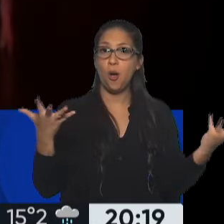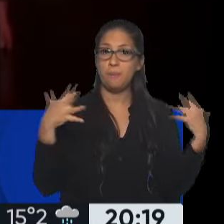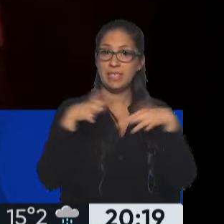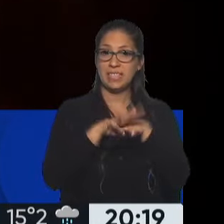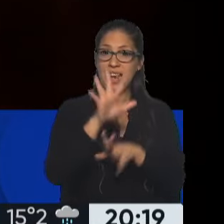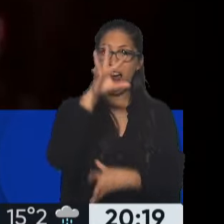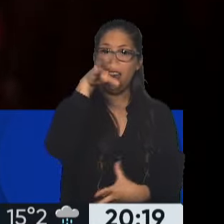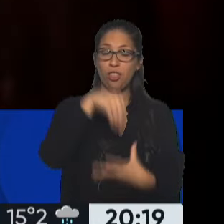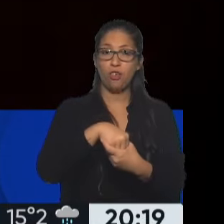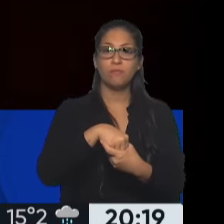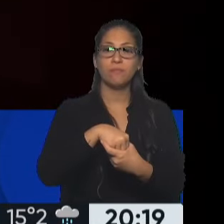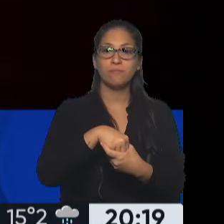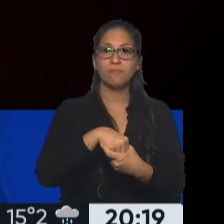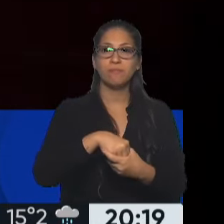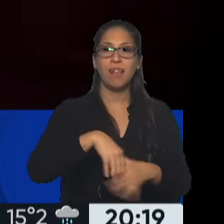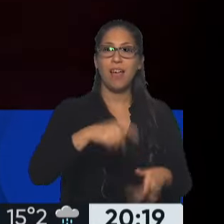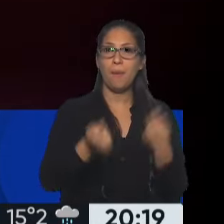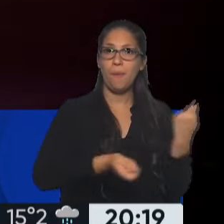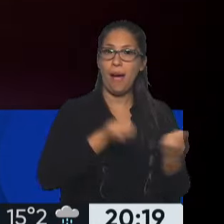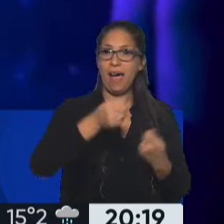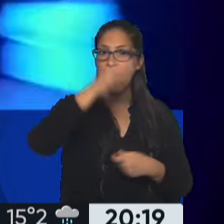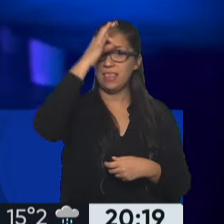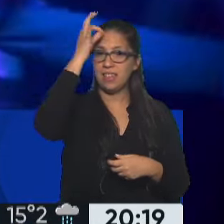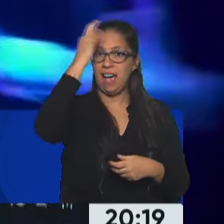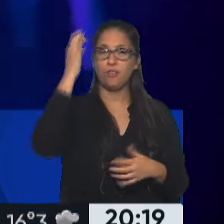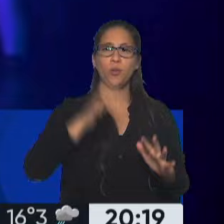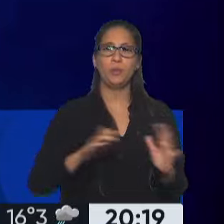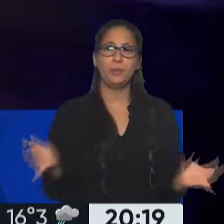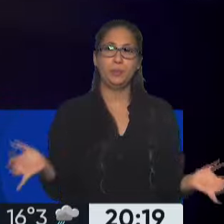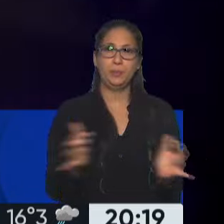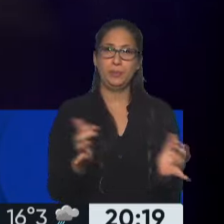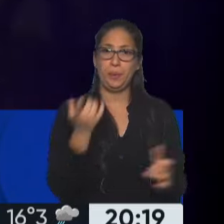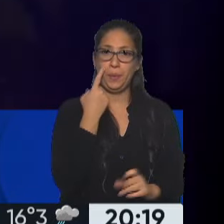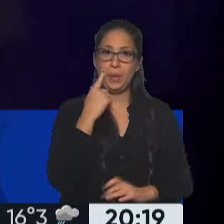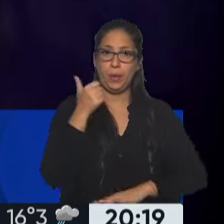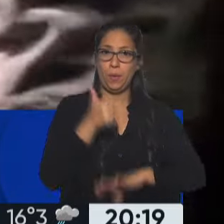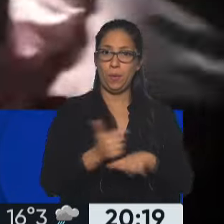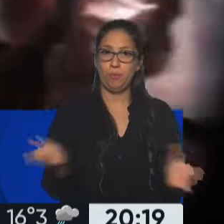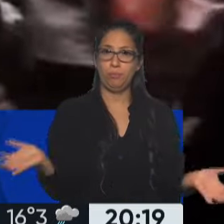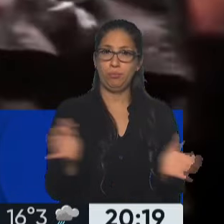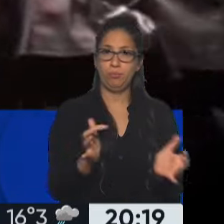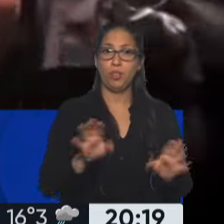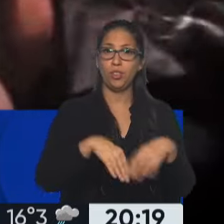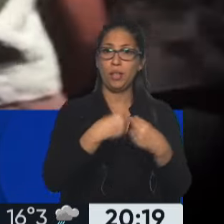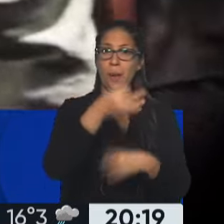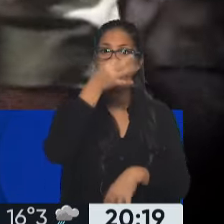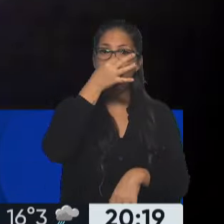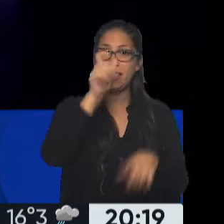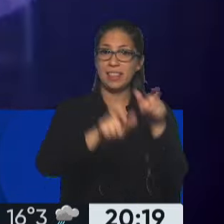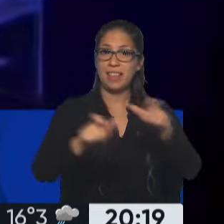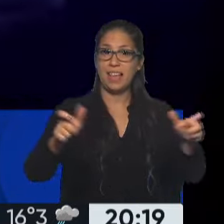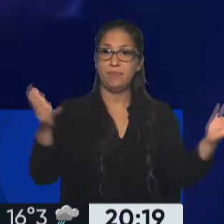la danza con el teatro y va a haber un bandoneonista en vivo. Va a haber 20 artistas en el escenario